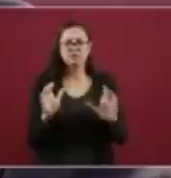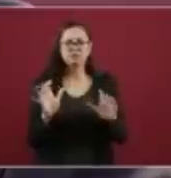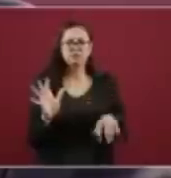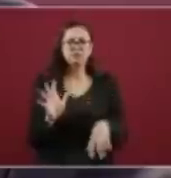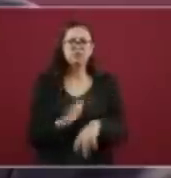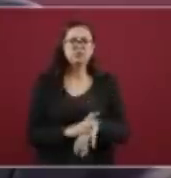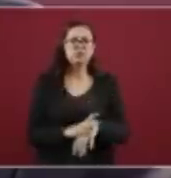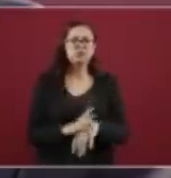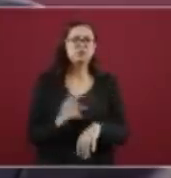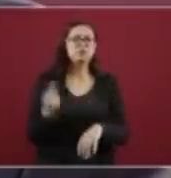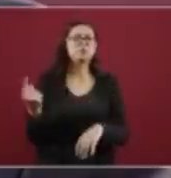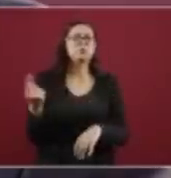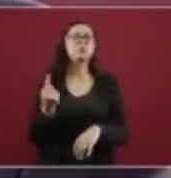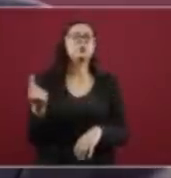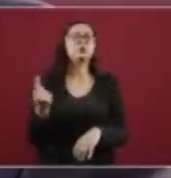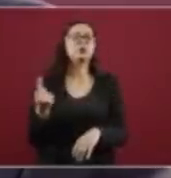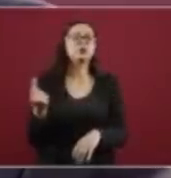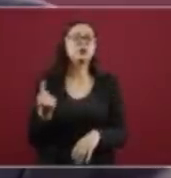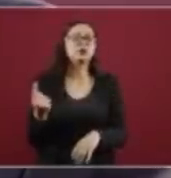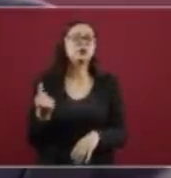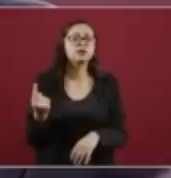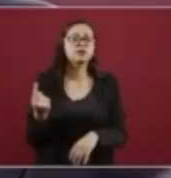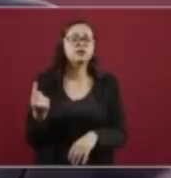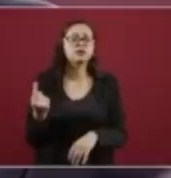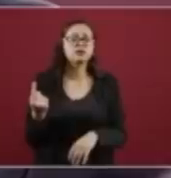porque se trata de